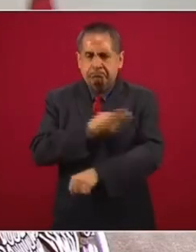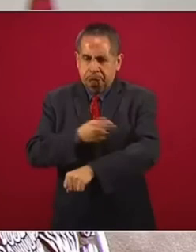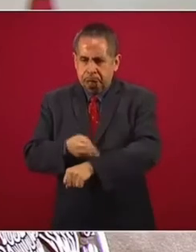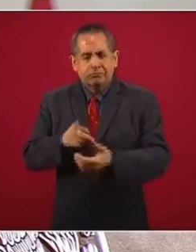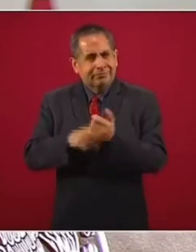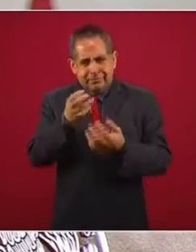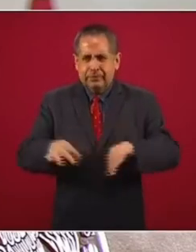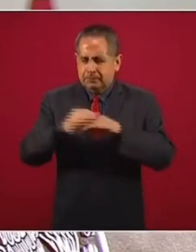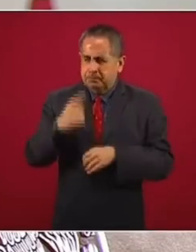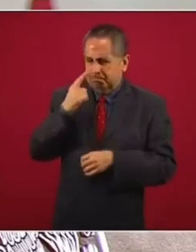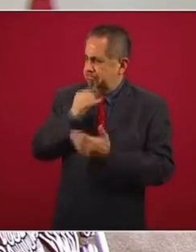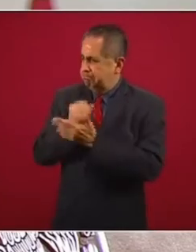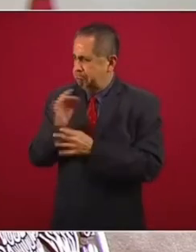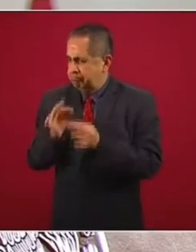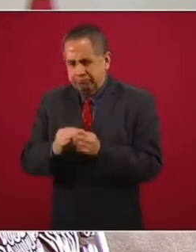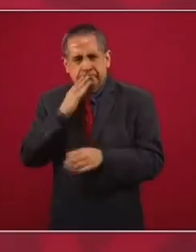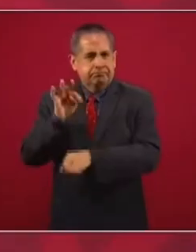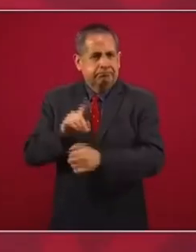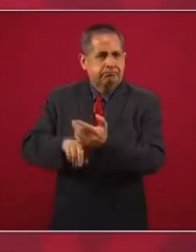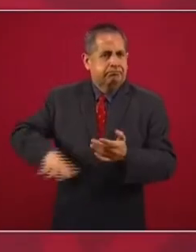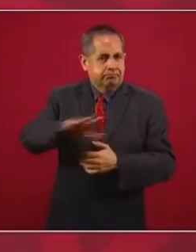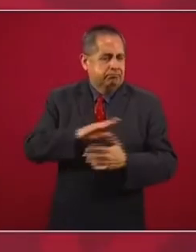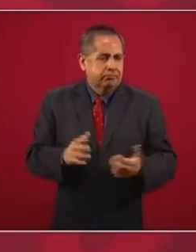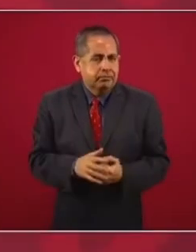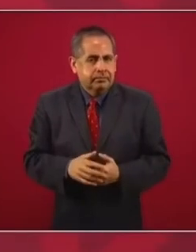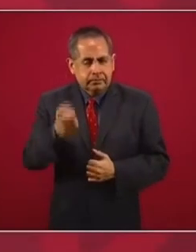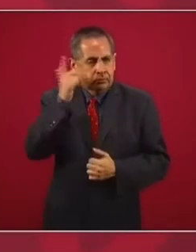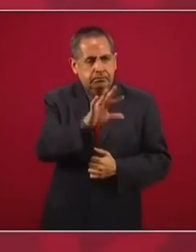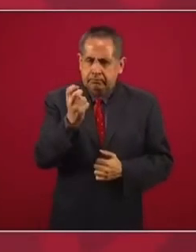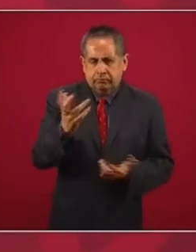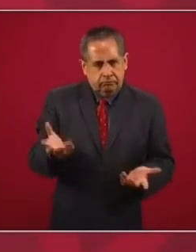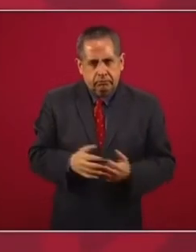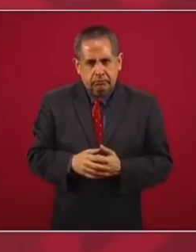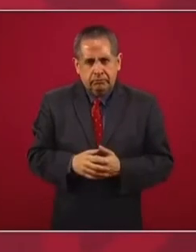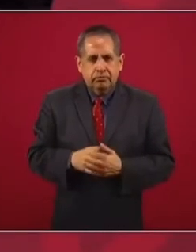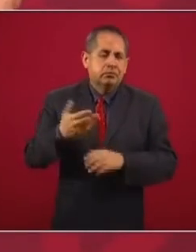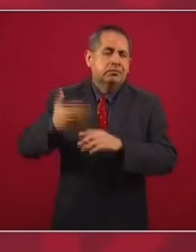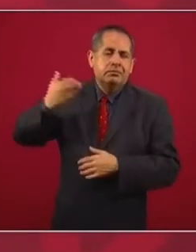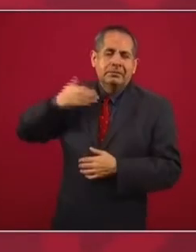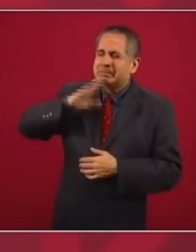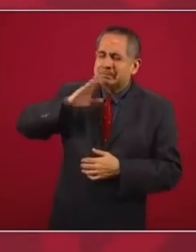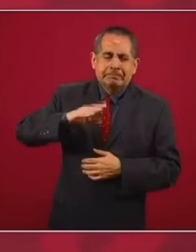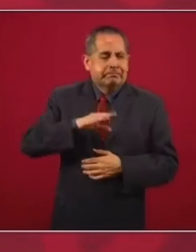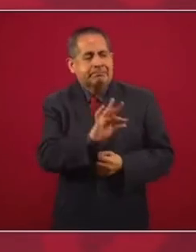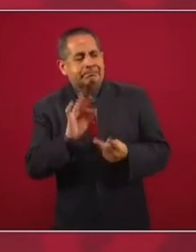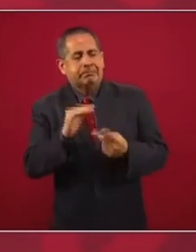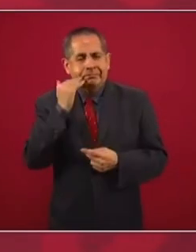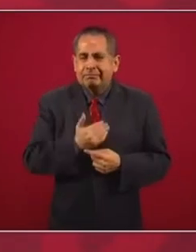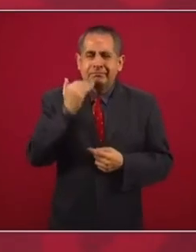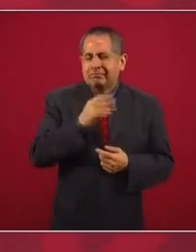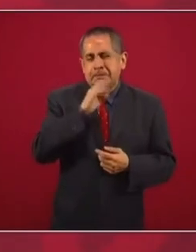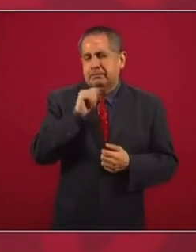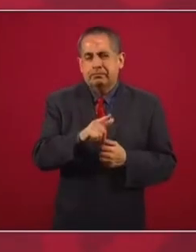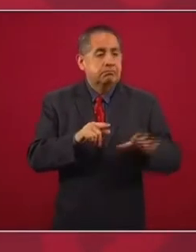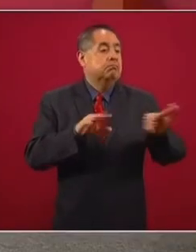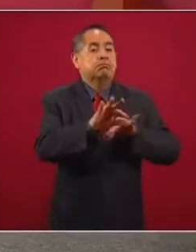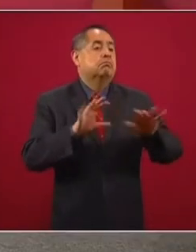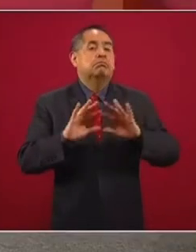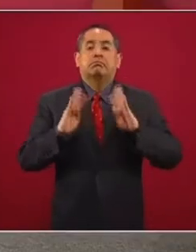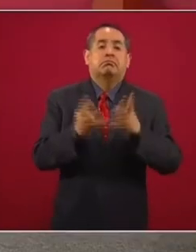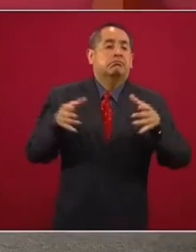verdaderos demócratas, porque hay una mala experiencia en la